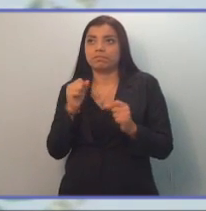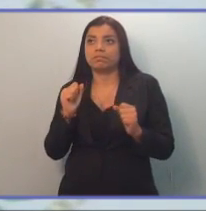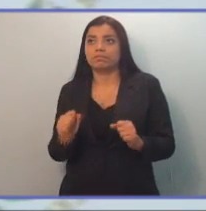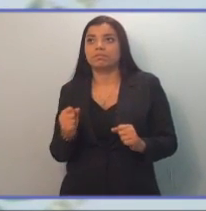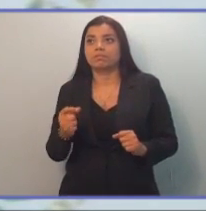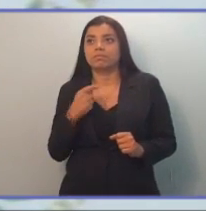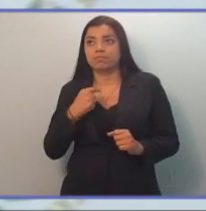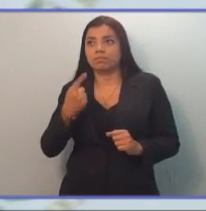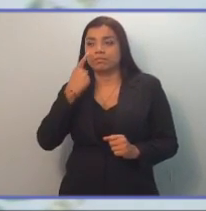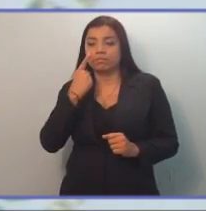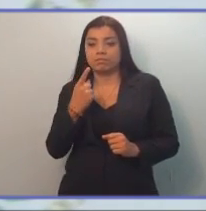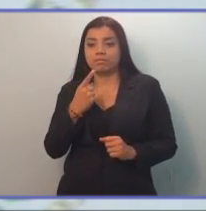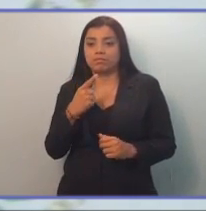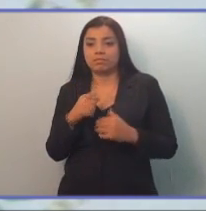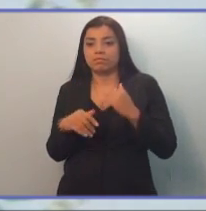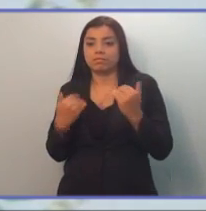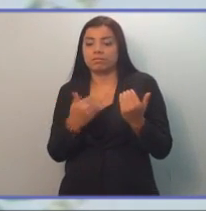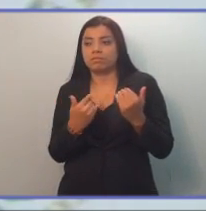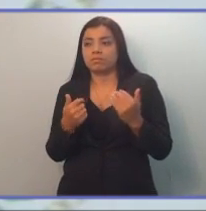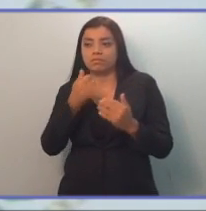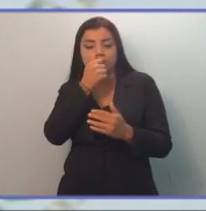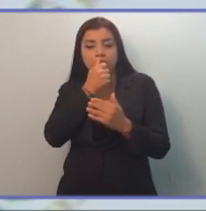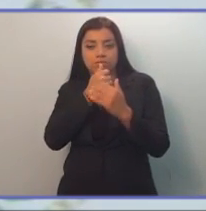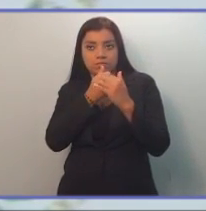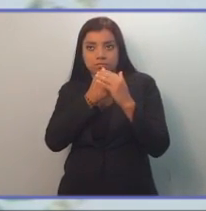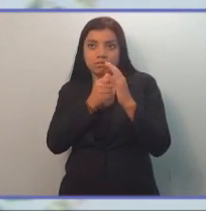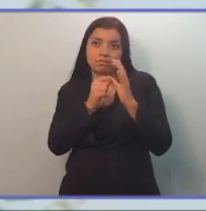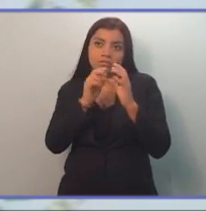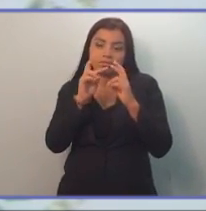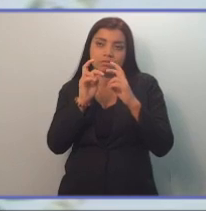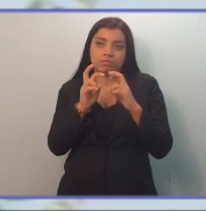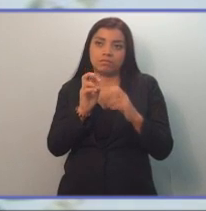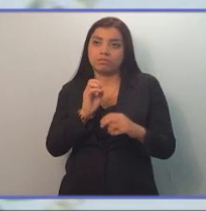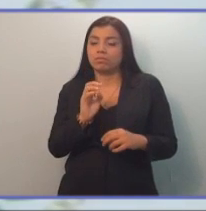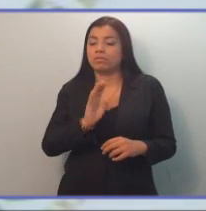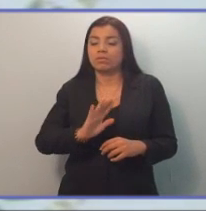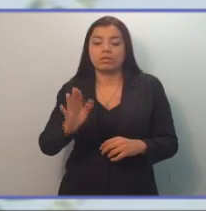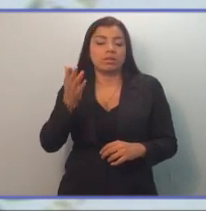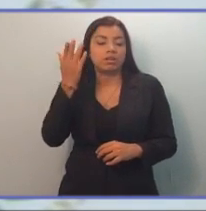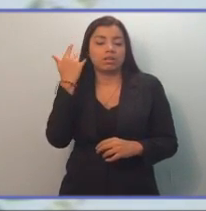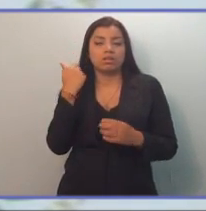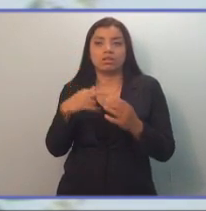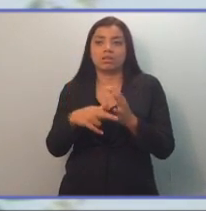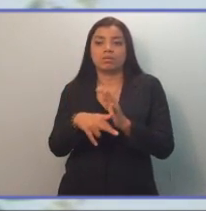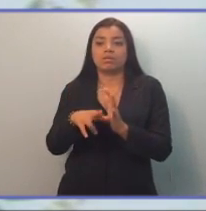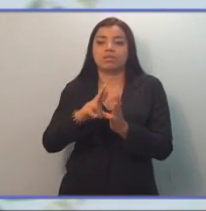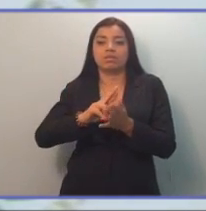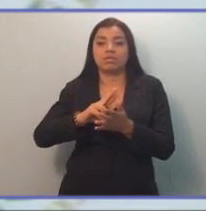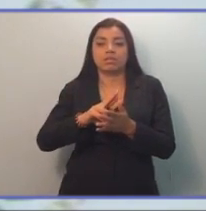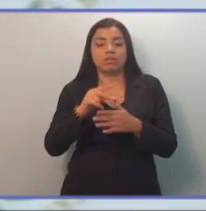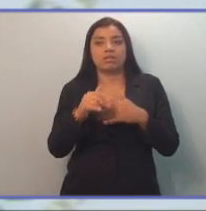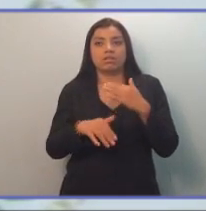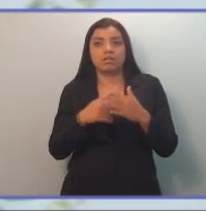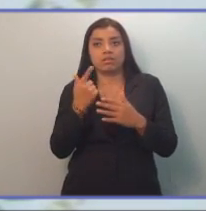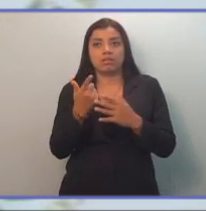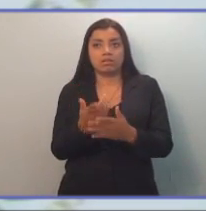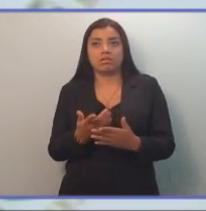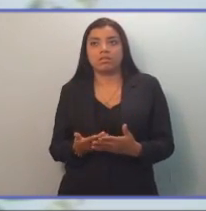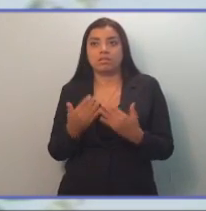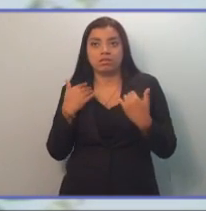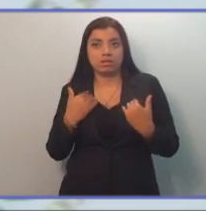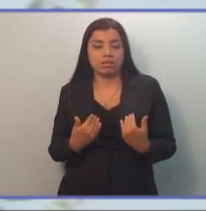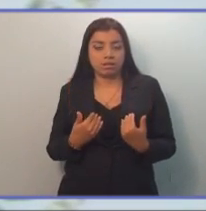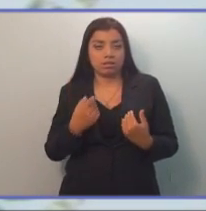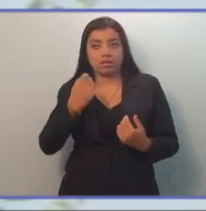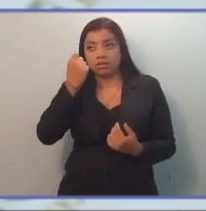ver conculcados. Jamás se puede regresar. Una vez reconocido un derecho, no se